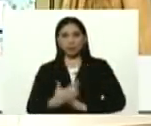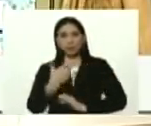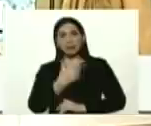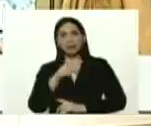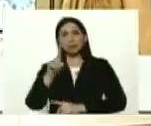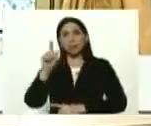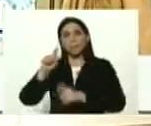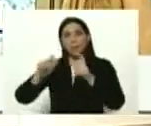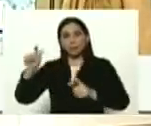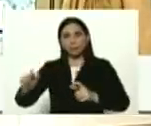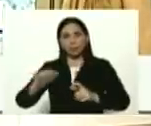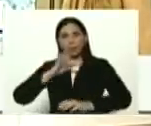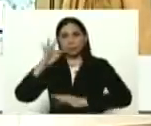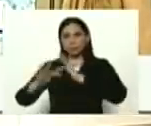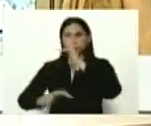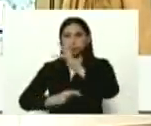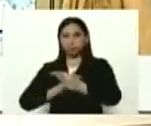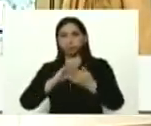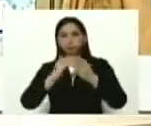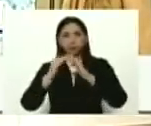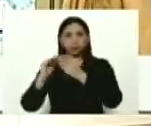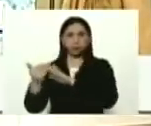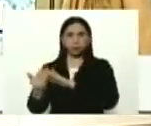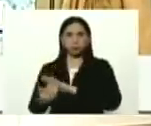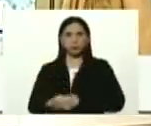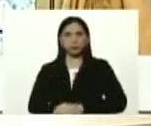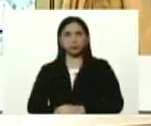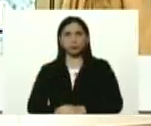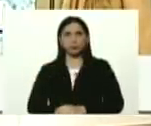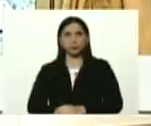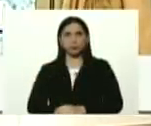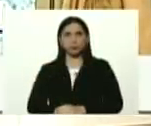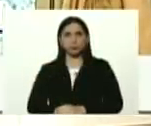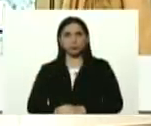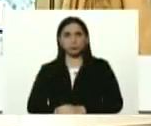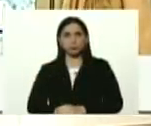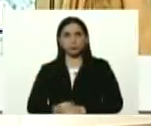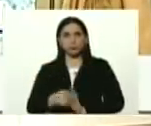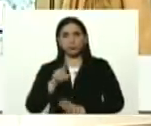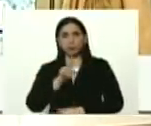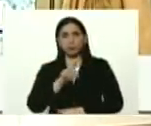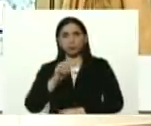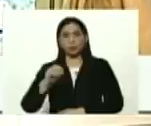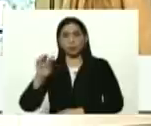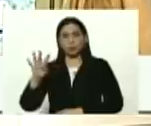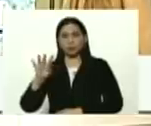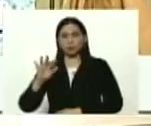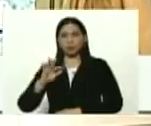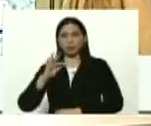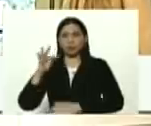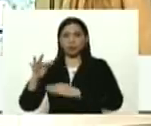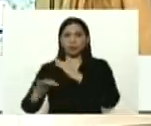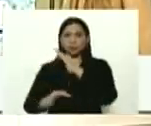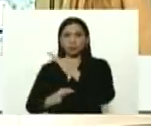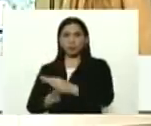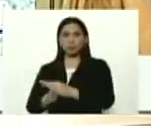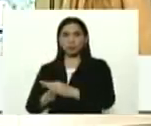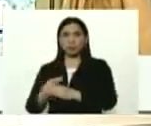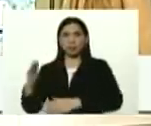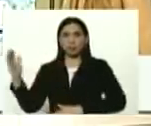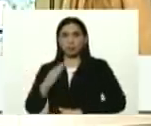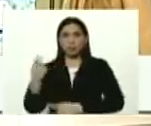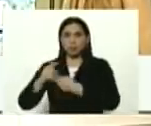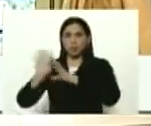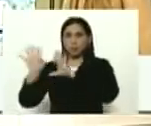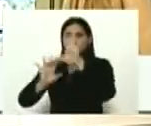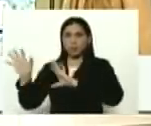31 casos de transmisión comunitaria. Y 104 casos internacionales importados